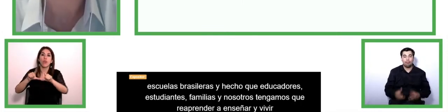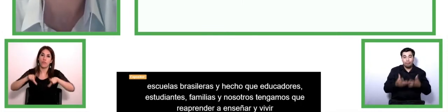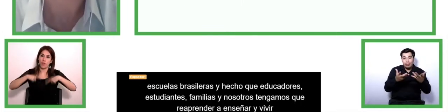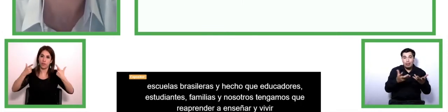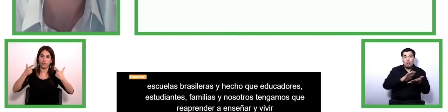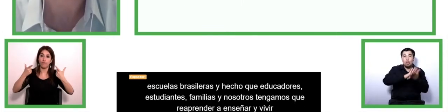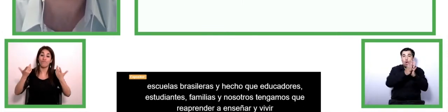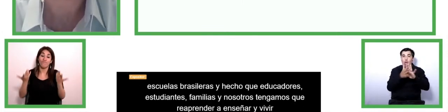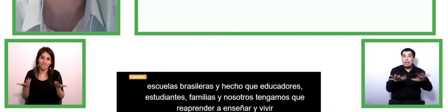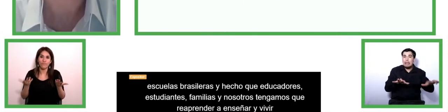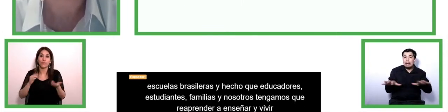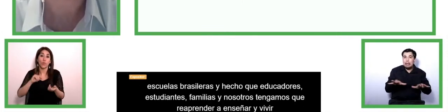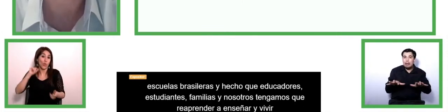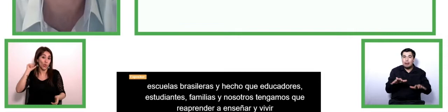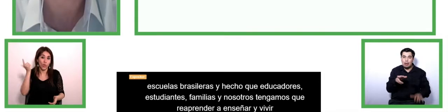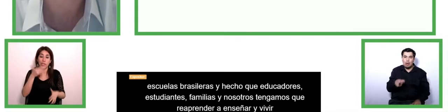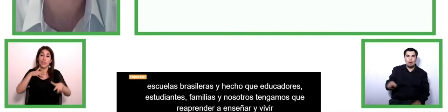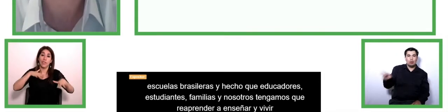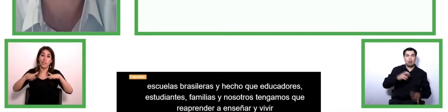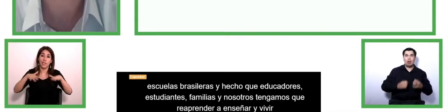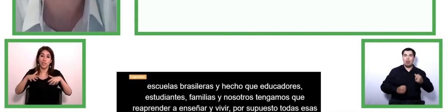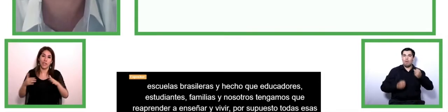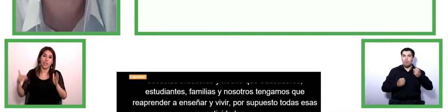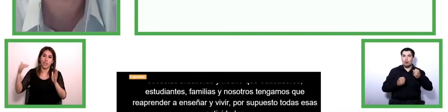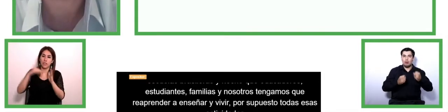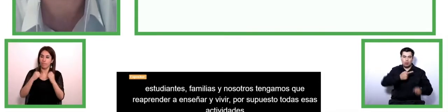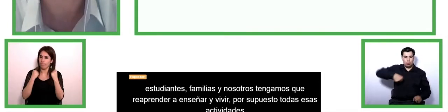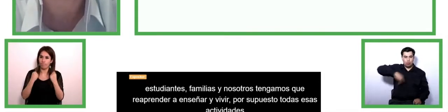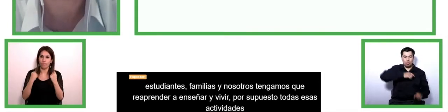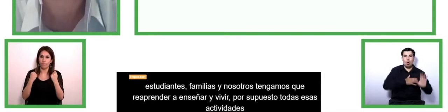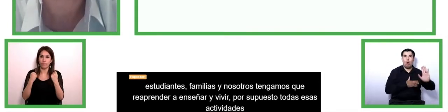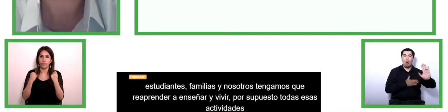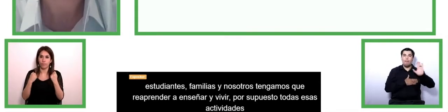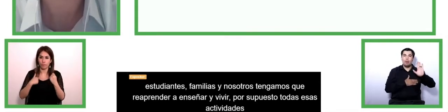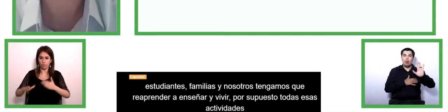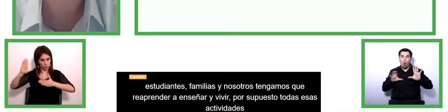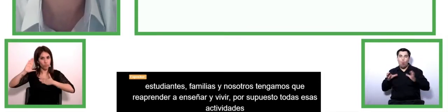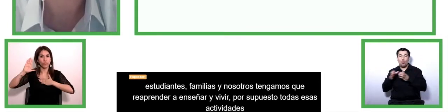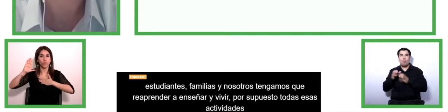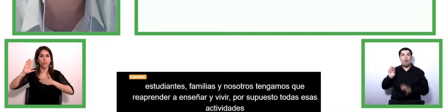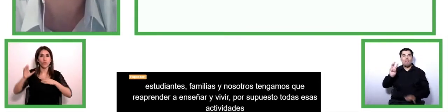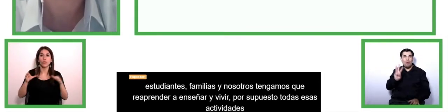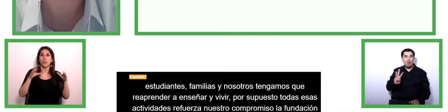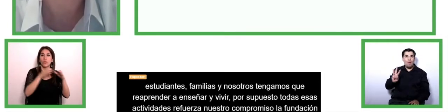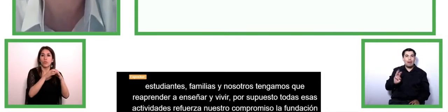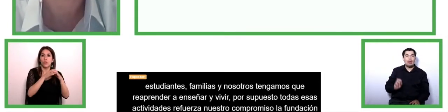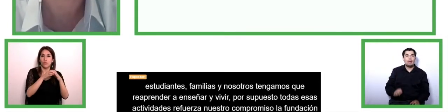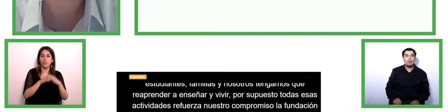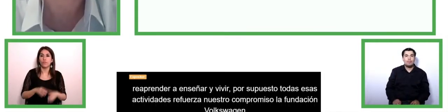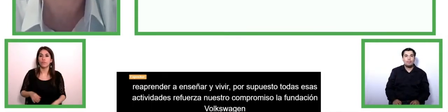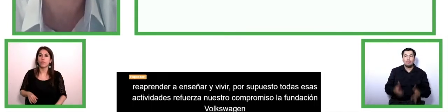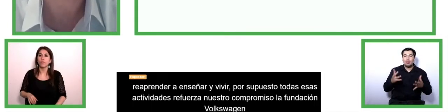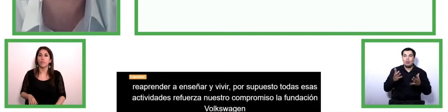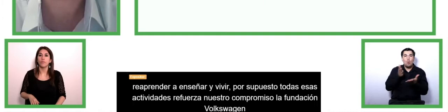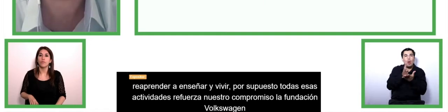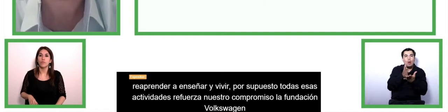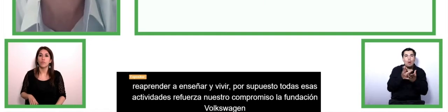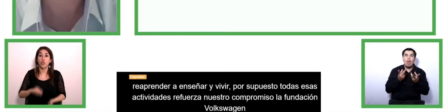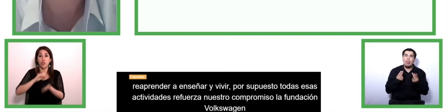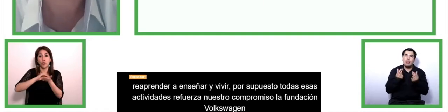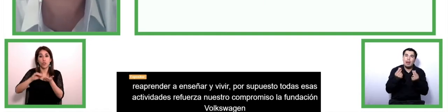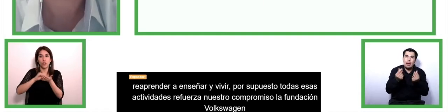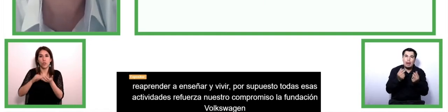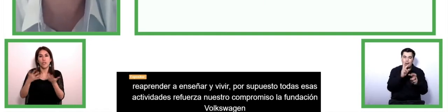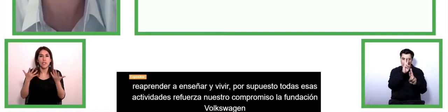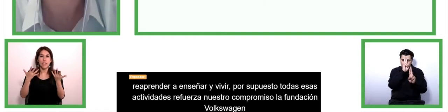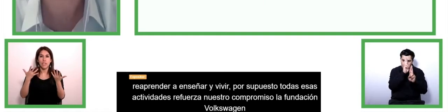estas actividades refuerzan nuestro compromiso en la Fundación del Grupo Volkswagen con la defensa de una escuela de calidad que valore